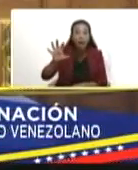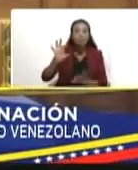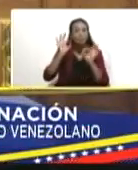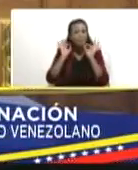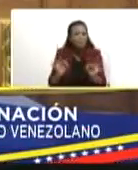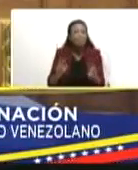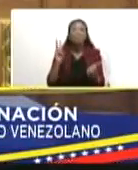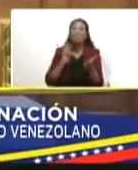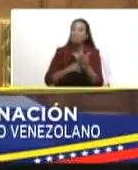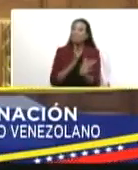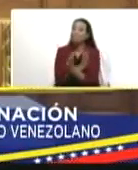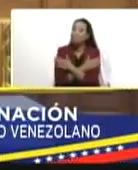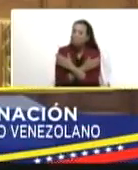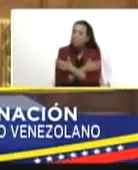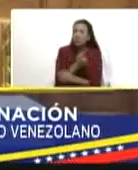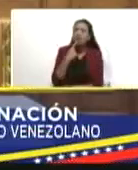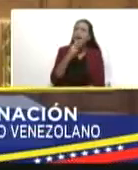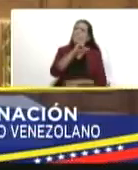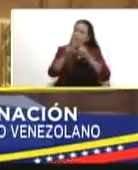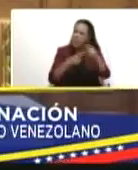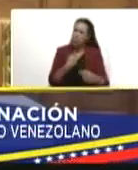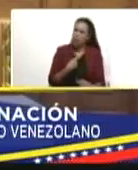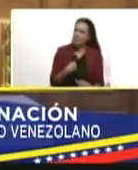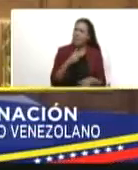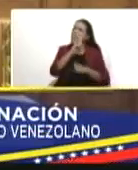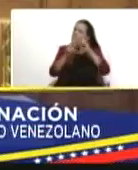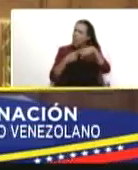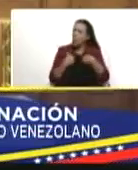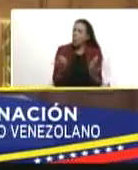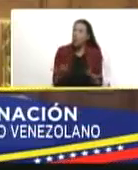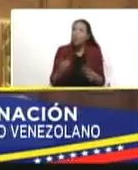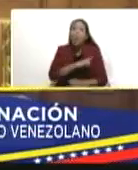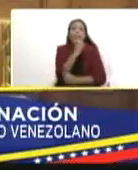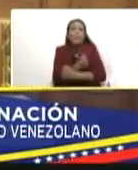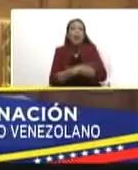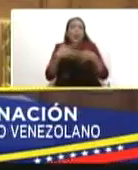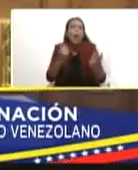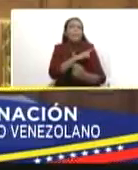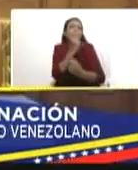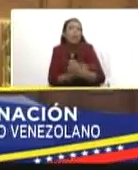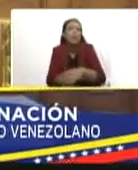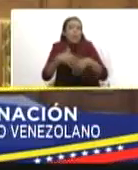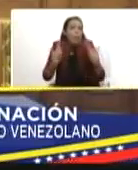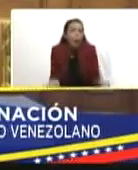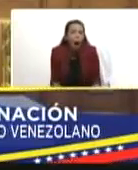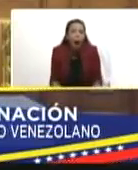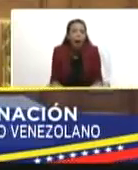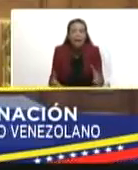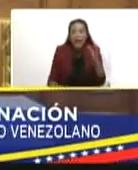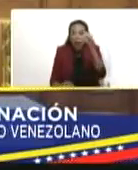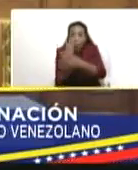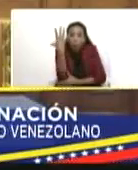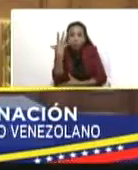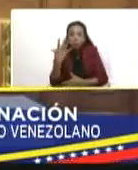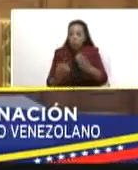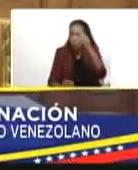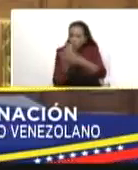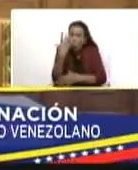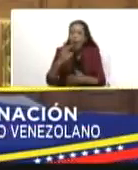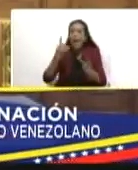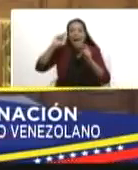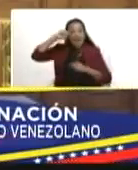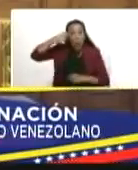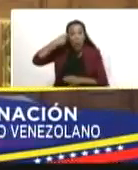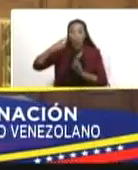la nación si ustedes me preguntaran Cuál es el poder que construyó fundó y legó el